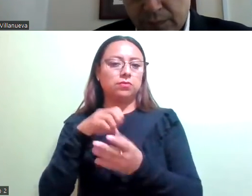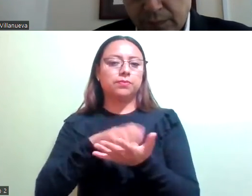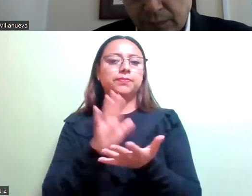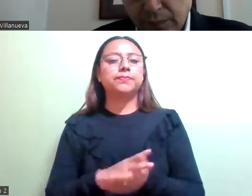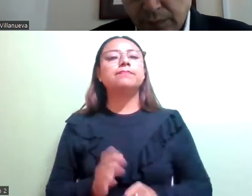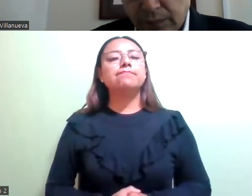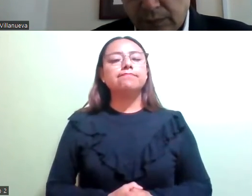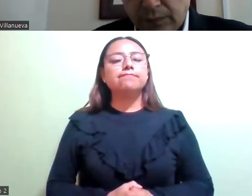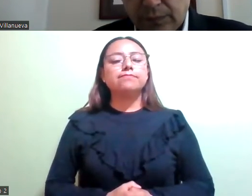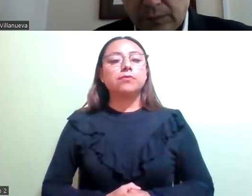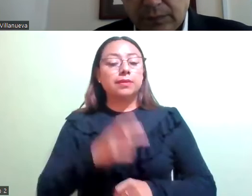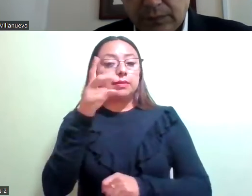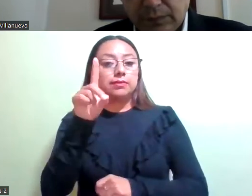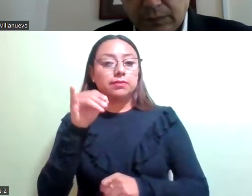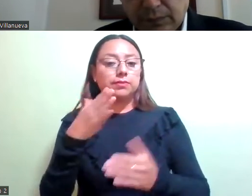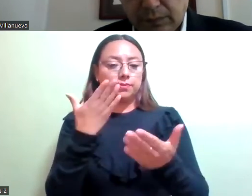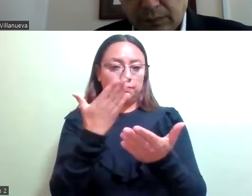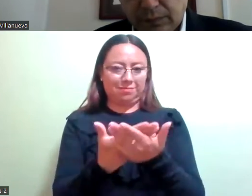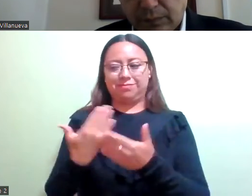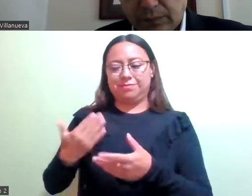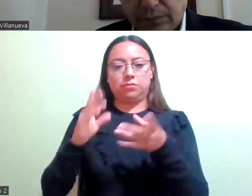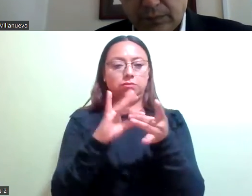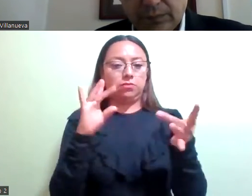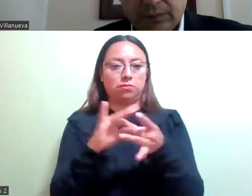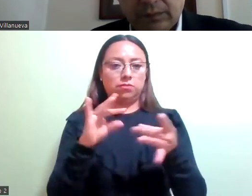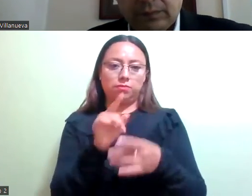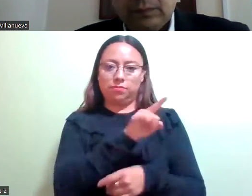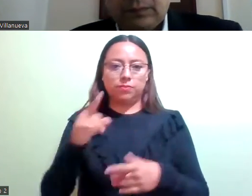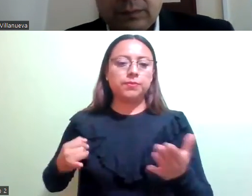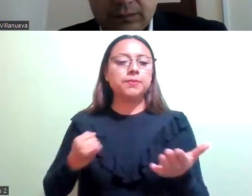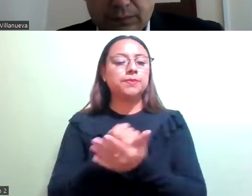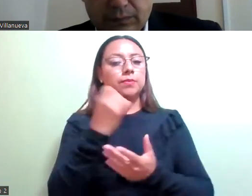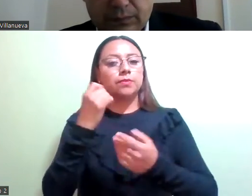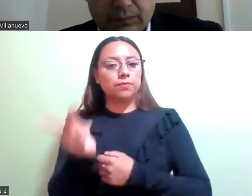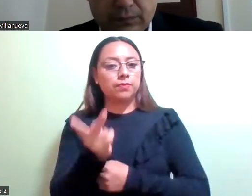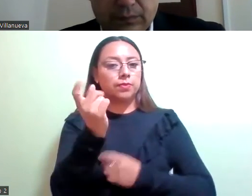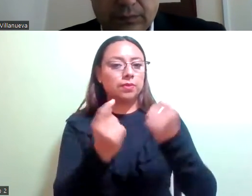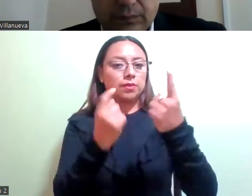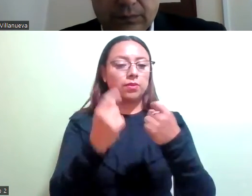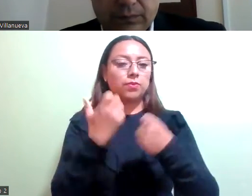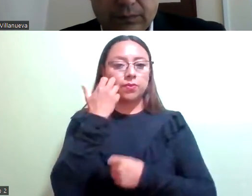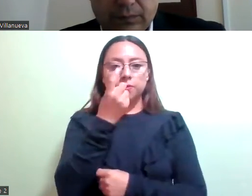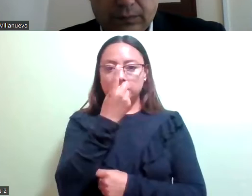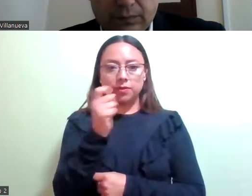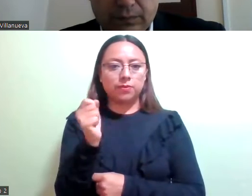diputados presentes, el dictamen de referencia, ¿alguna o algún diputado desea hacer uso de la voz?